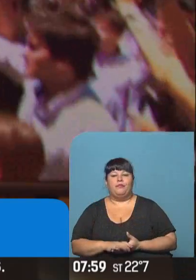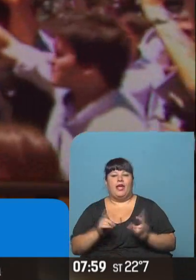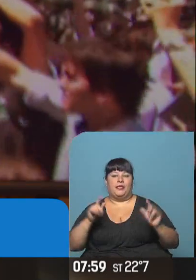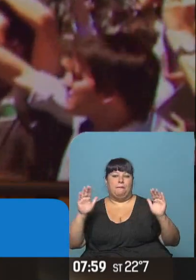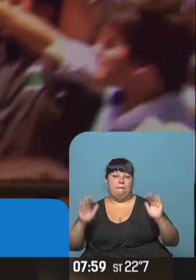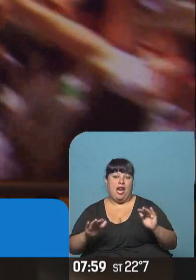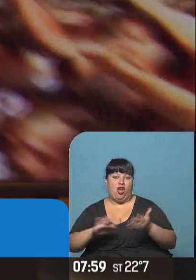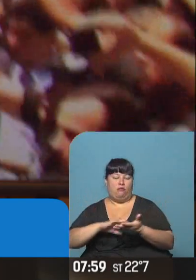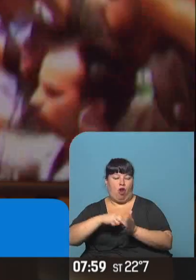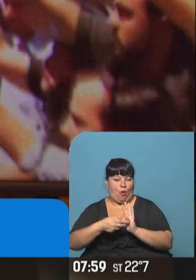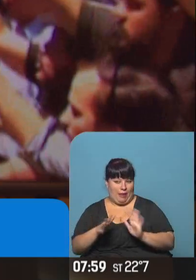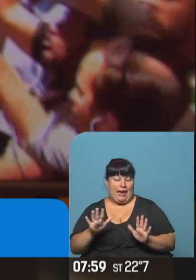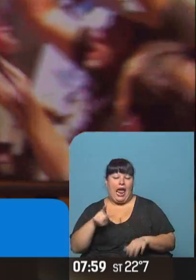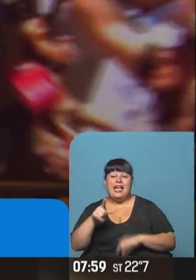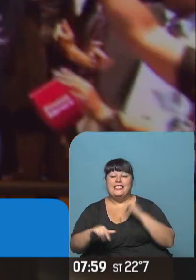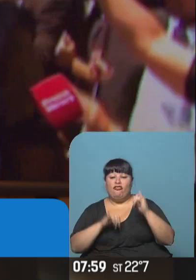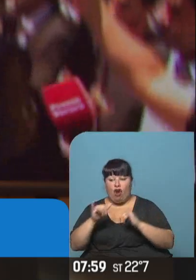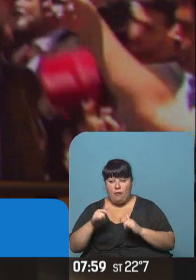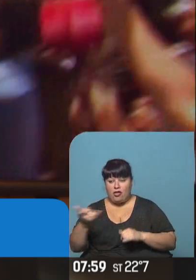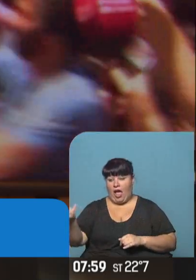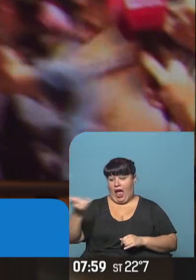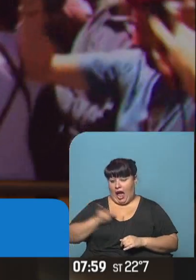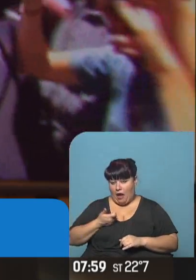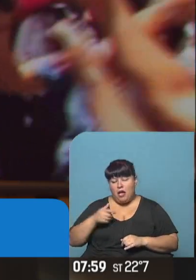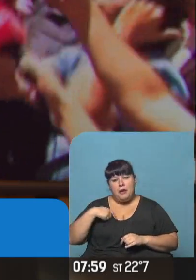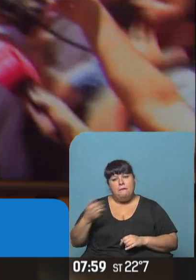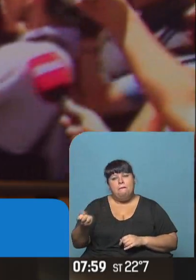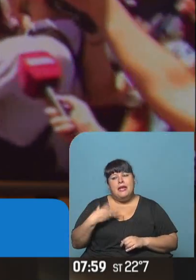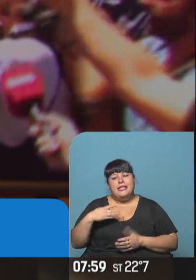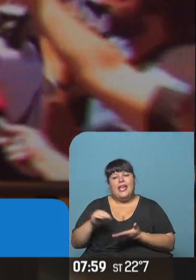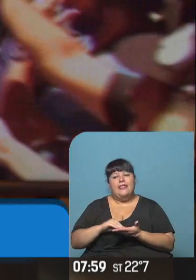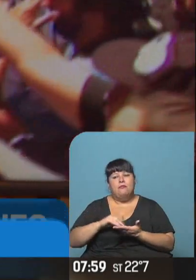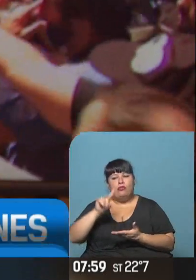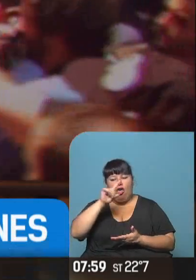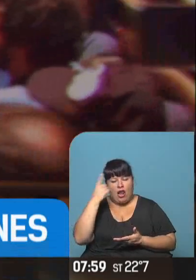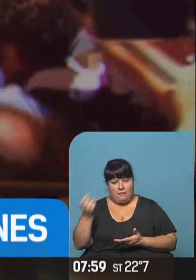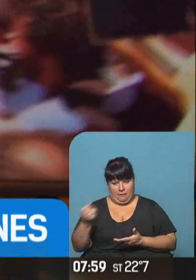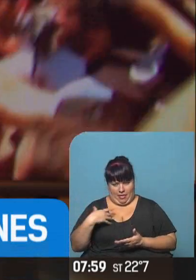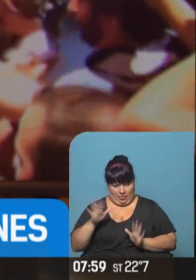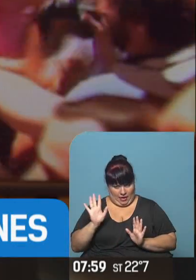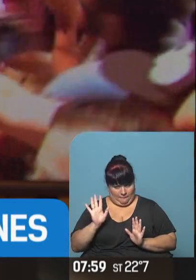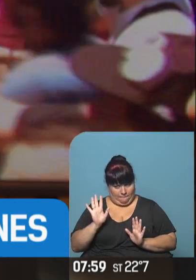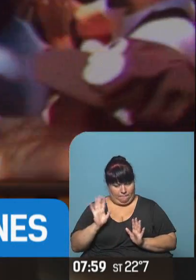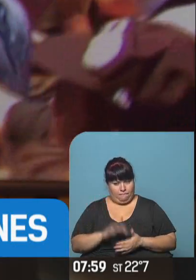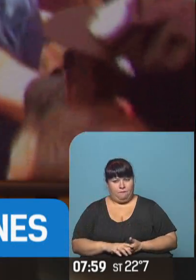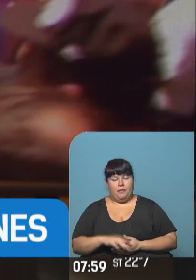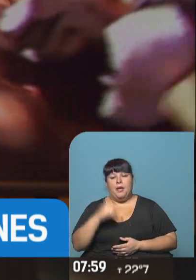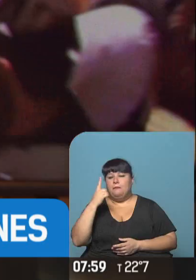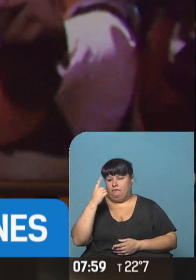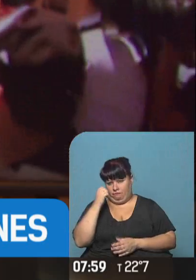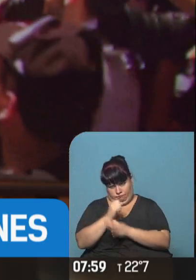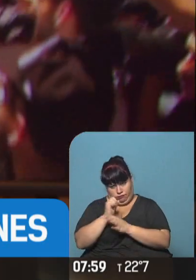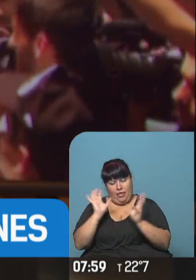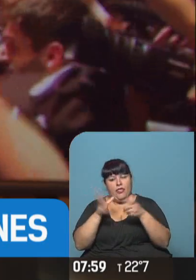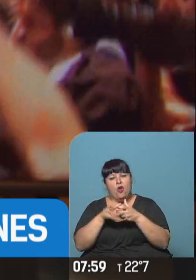descomprime la situación. Ahora, ese dato que a nosotros nos llega, a mí me llega un mensaje de un diputado nacional, de primera línea